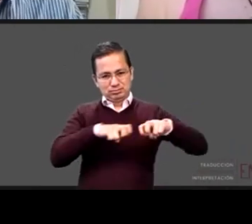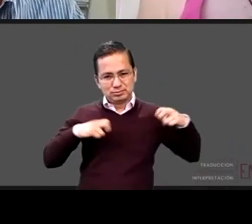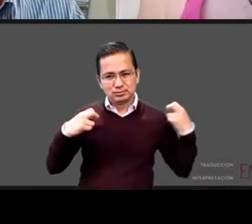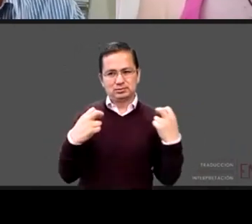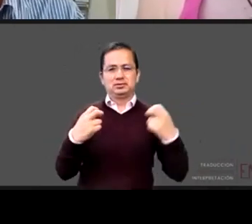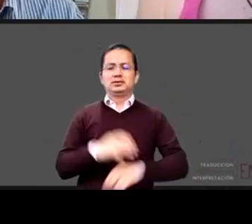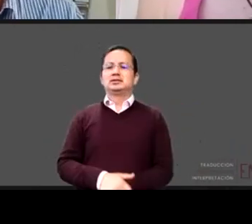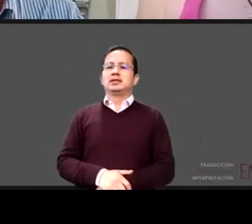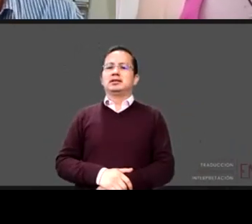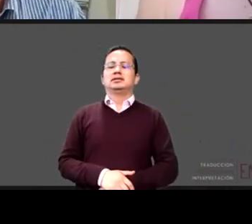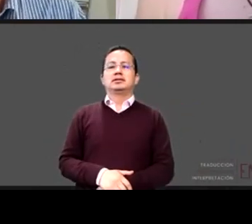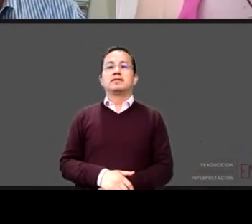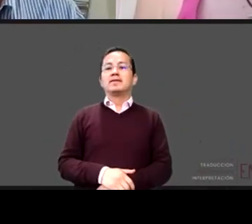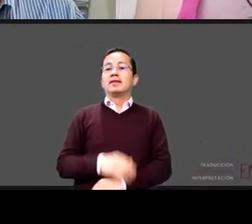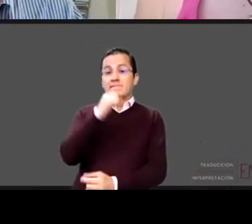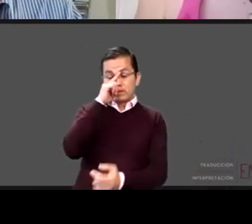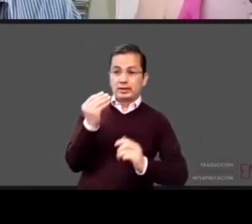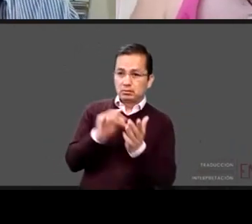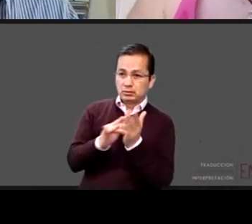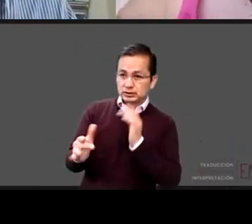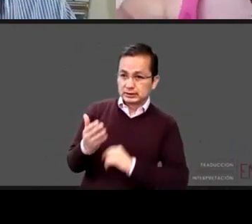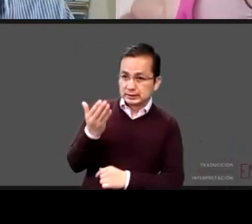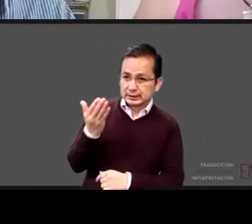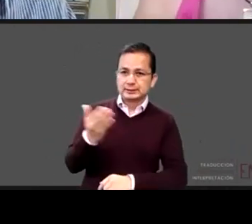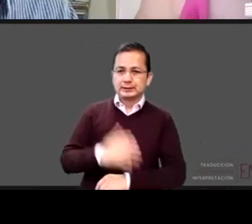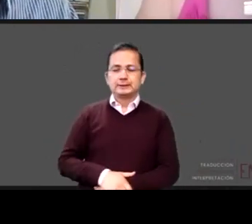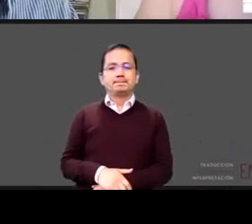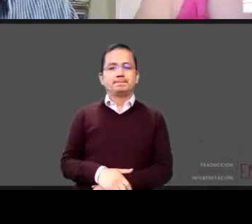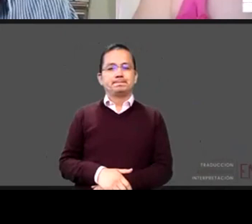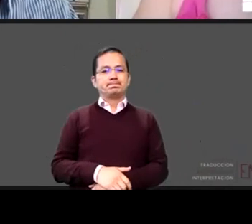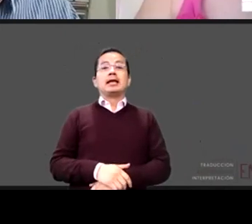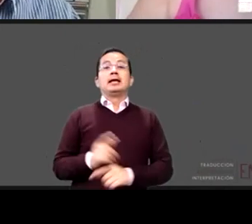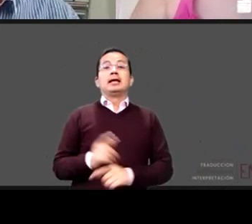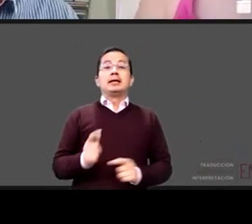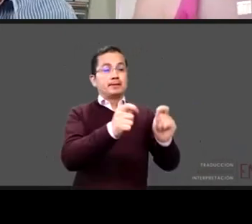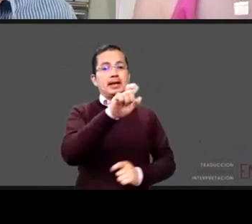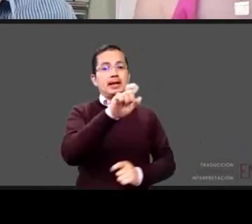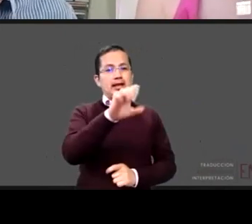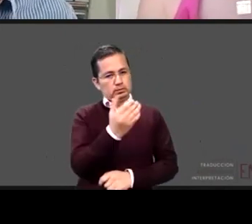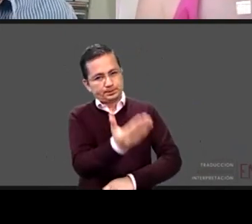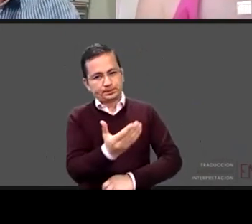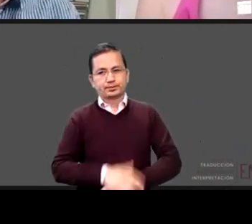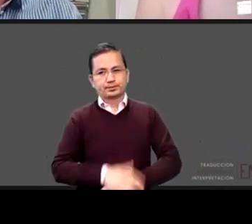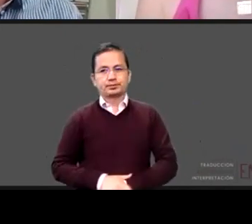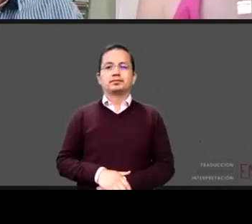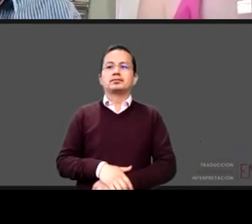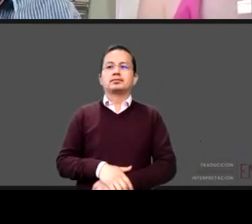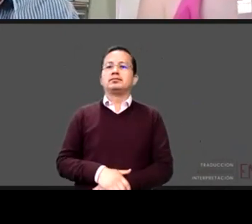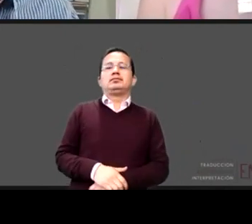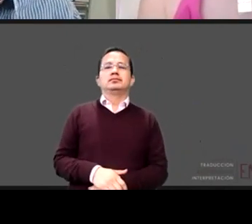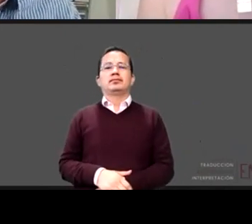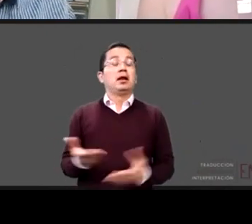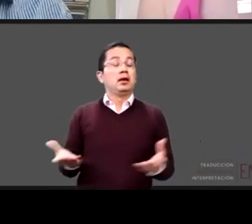Muchísimas gracias, Gaudí, ha sido recíproco. Leo, por favor. Bueno, muchas gracias y muy